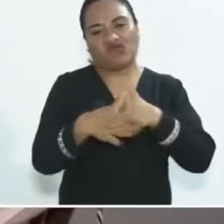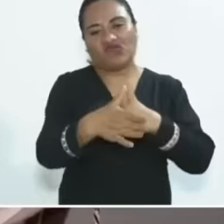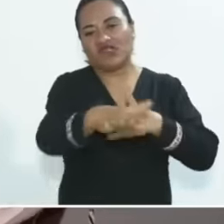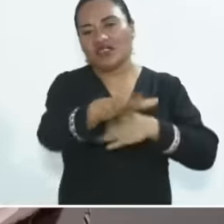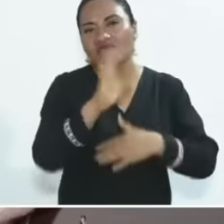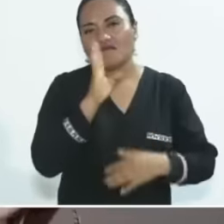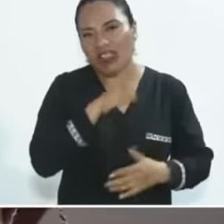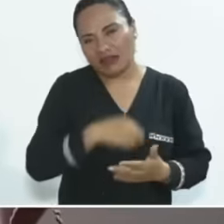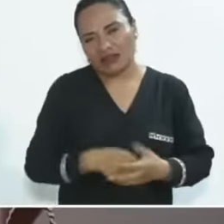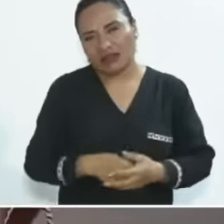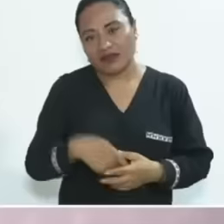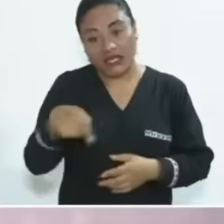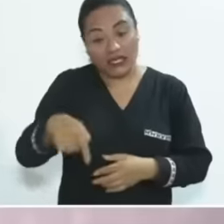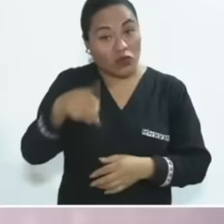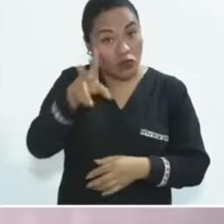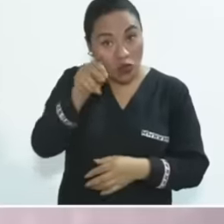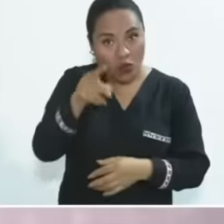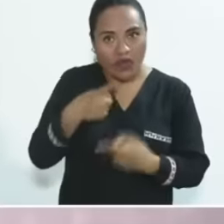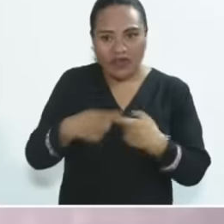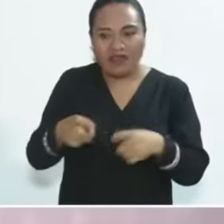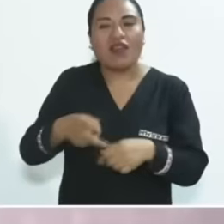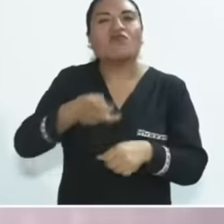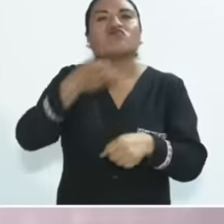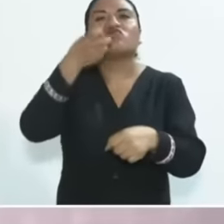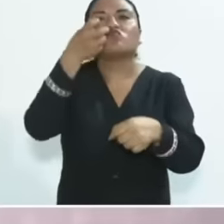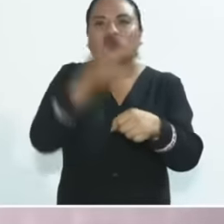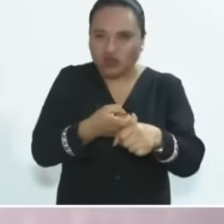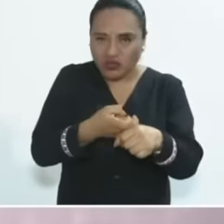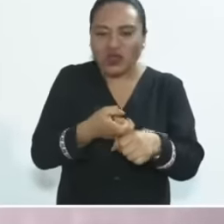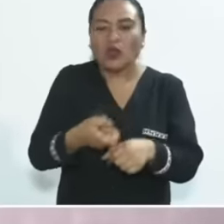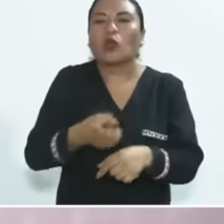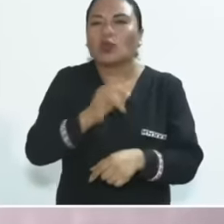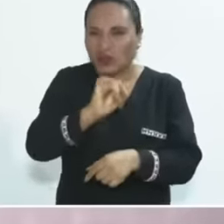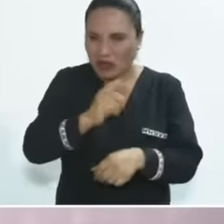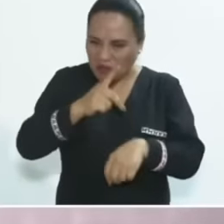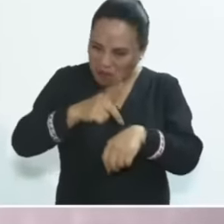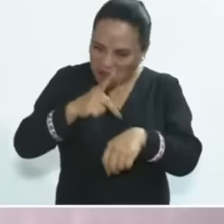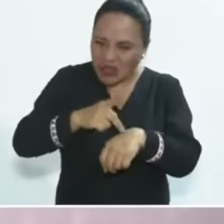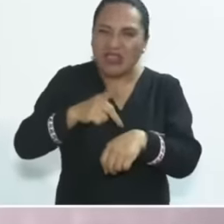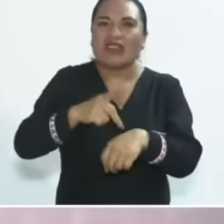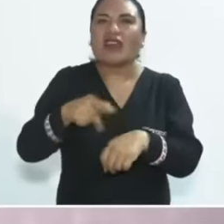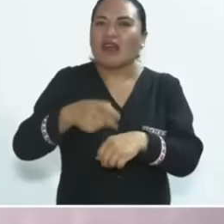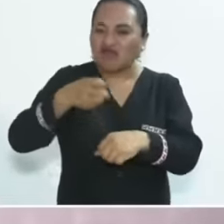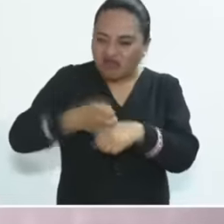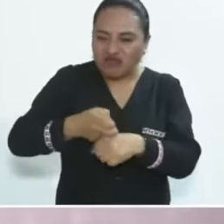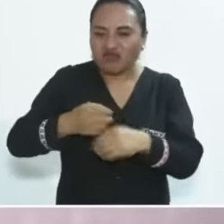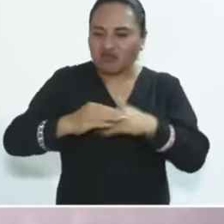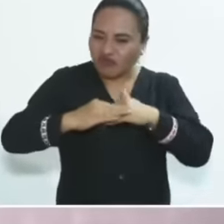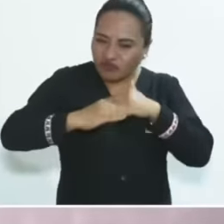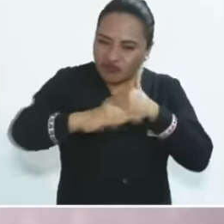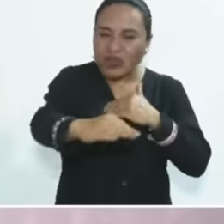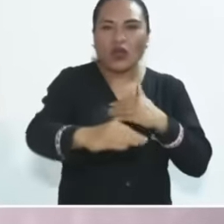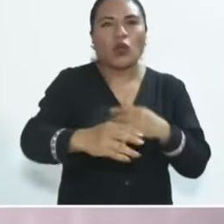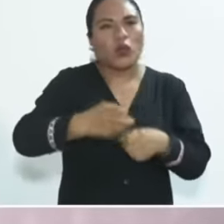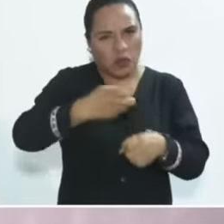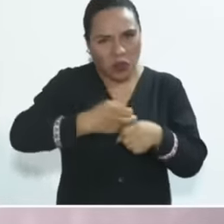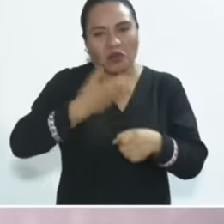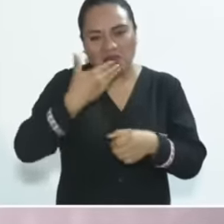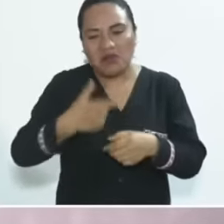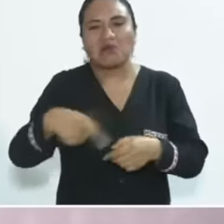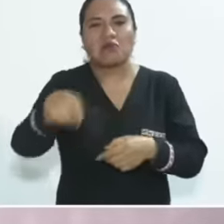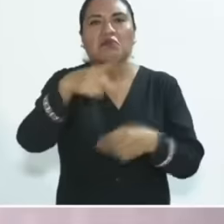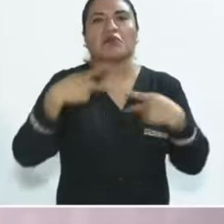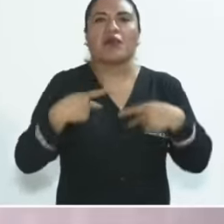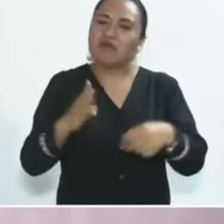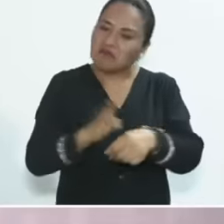Este no, este de concreto, este va a aguantar bastante y va a